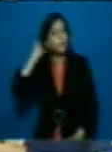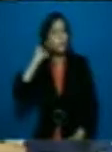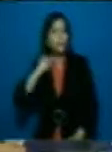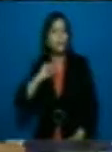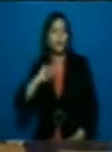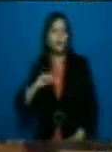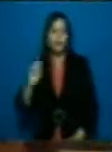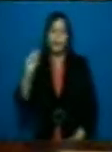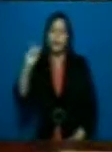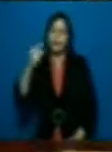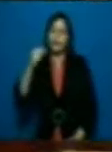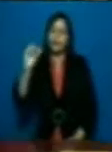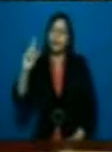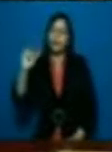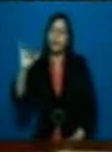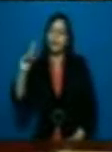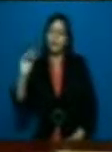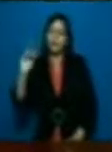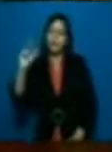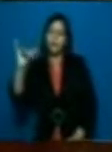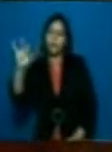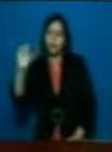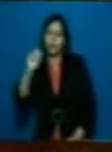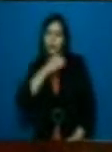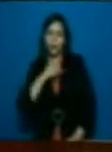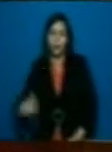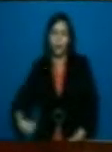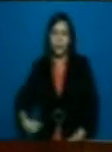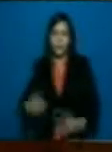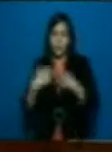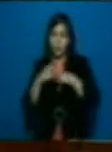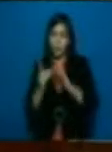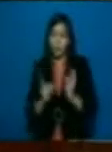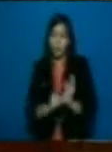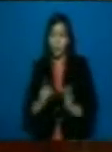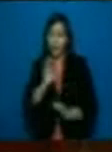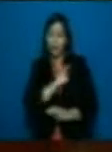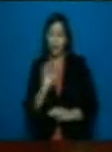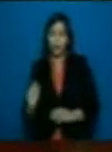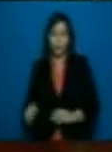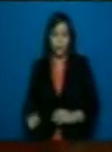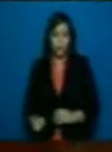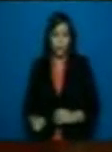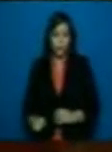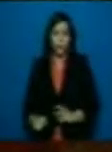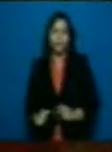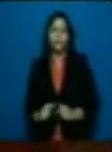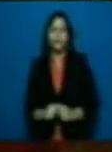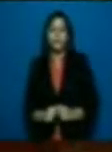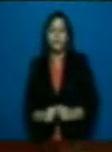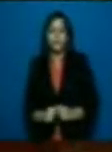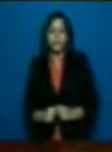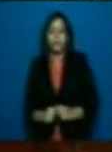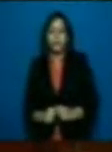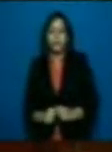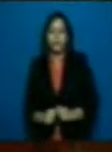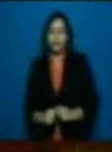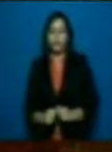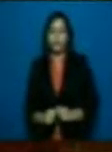sigfrido reyes presidente de la asamblea legislativa de la república del salvador